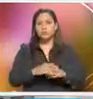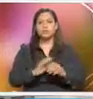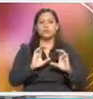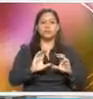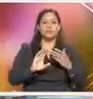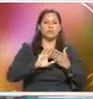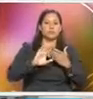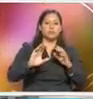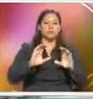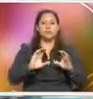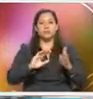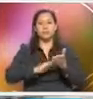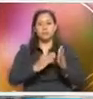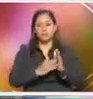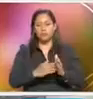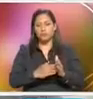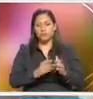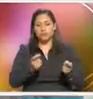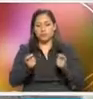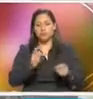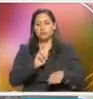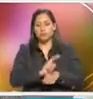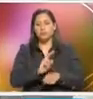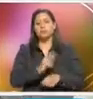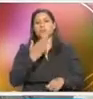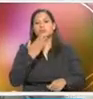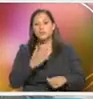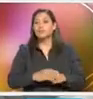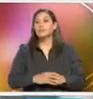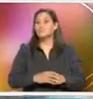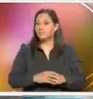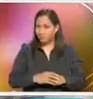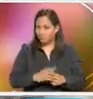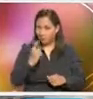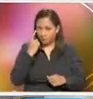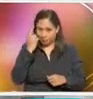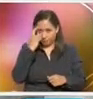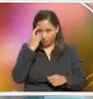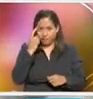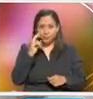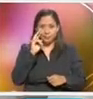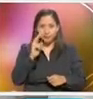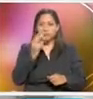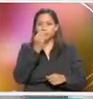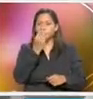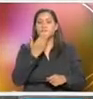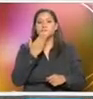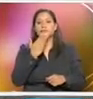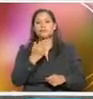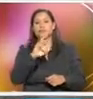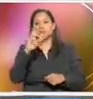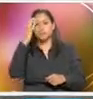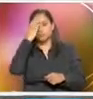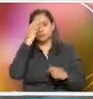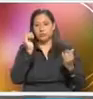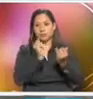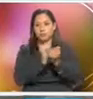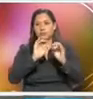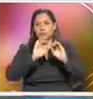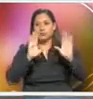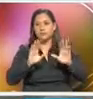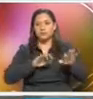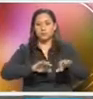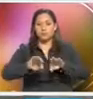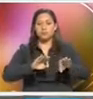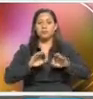prevención y el buen control. Ok, pues ahí está, ya ves. Cómo es importante buenísimo, cuidar, sí. claro, la No, muy alimentación y importante, sí. reconocer también, por supuesto, la